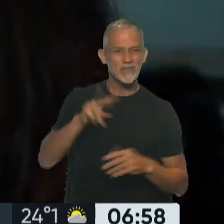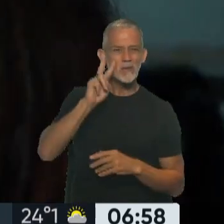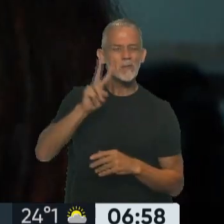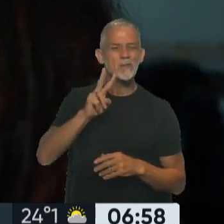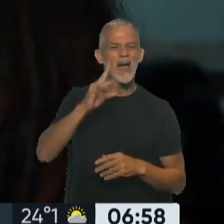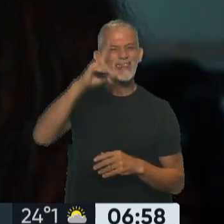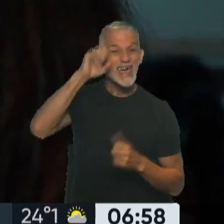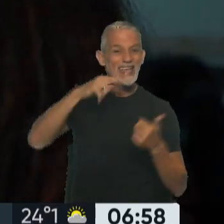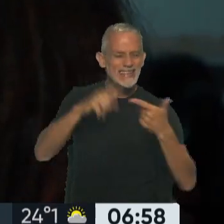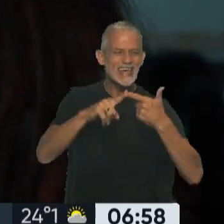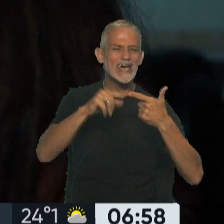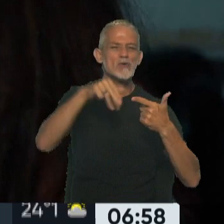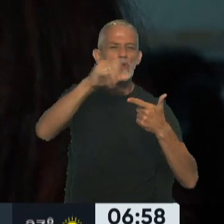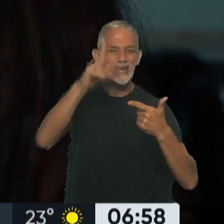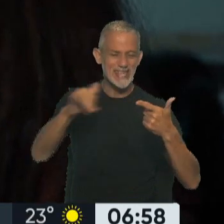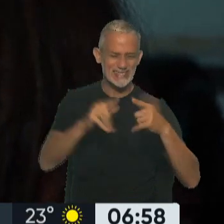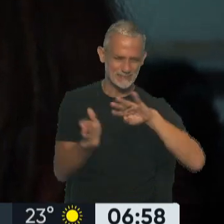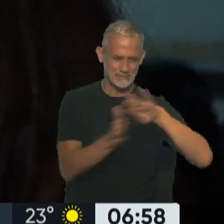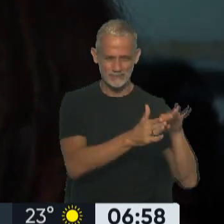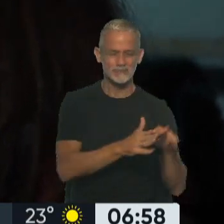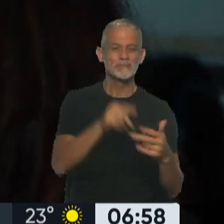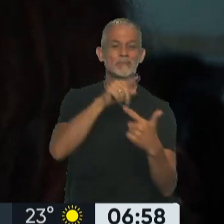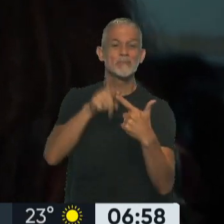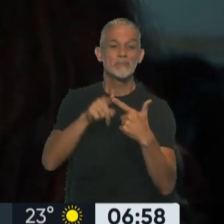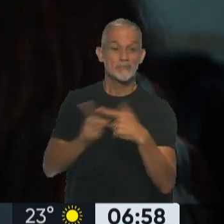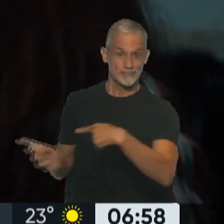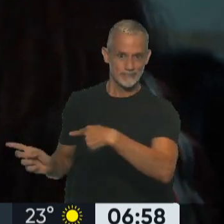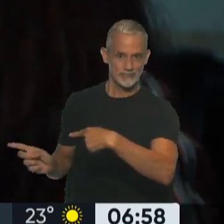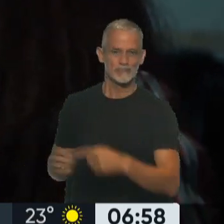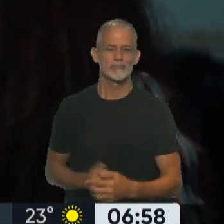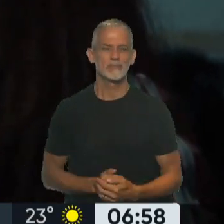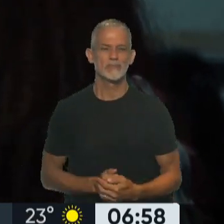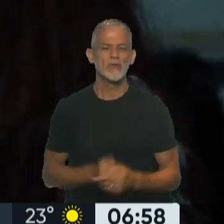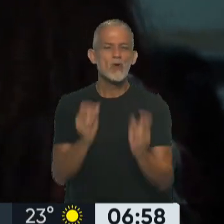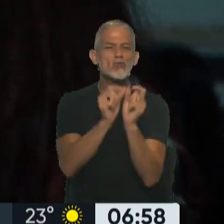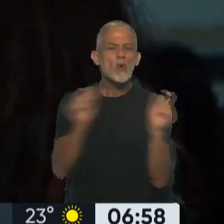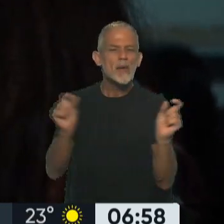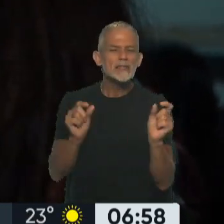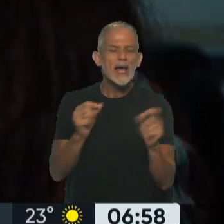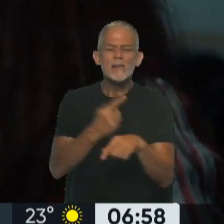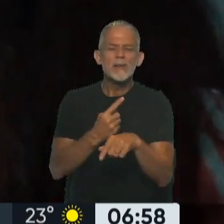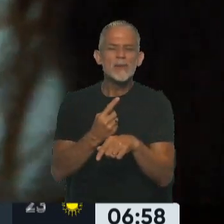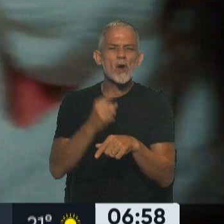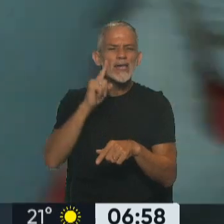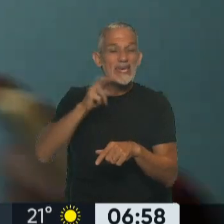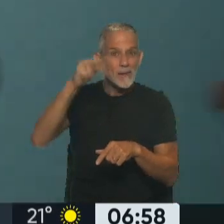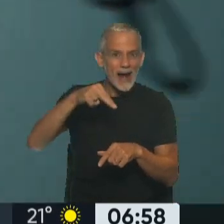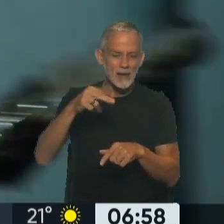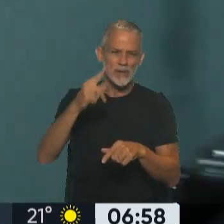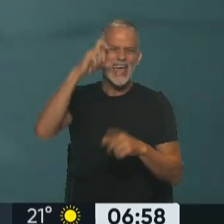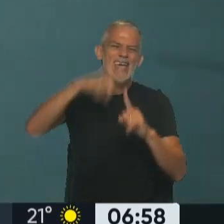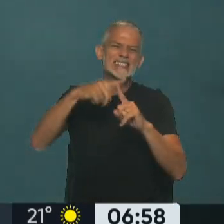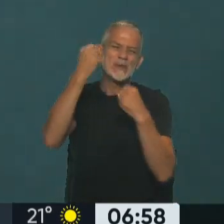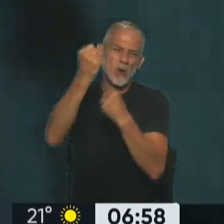Fernando Dente, Osmar Núñez. Nos fuimos a Los Bilbao, documental. La película empieza con Iván Bilbao, un